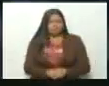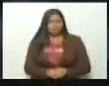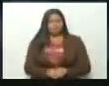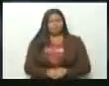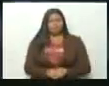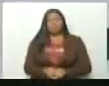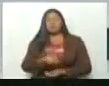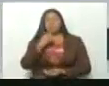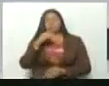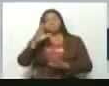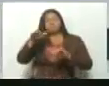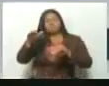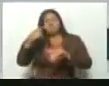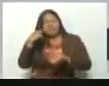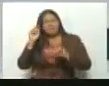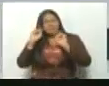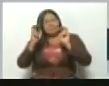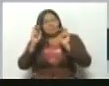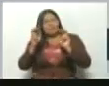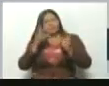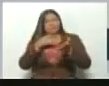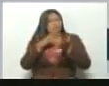habla del tema digital, de los...